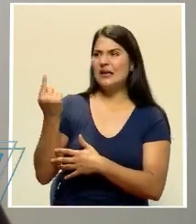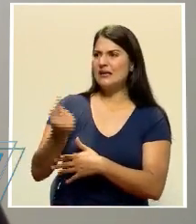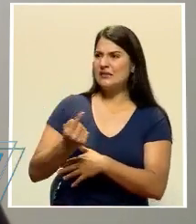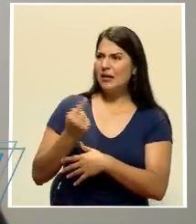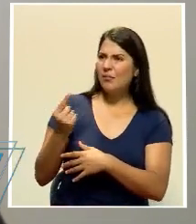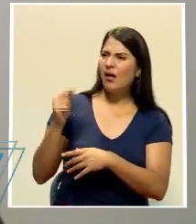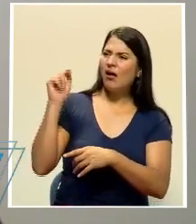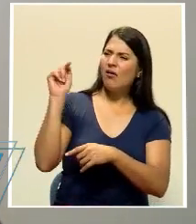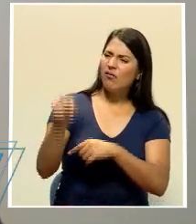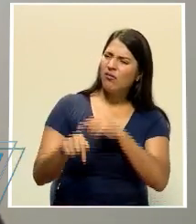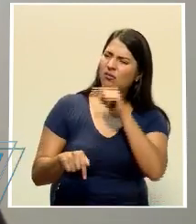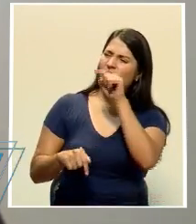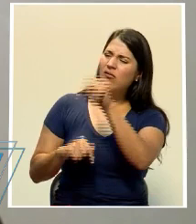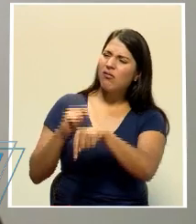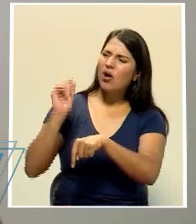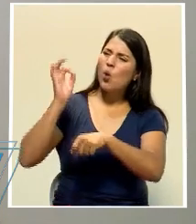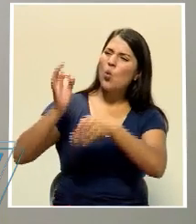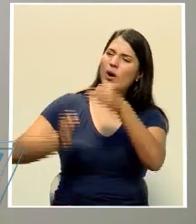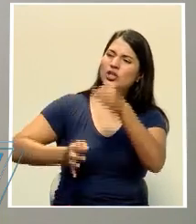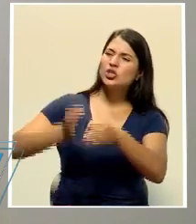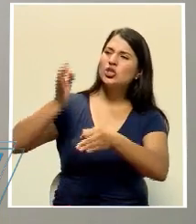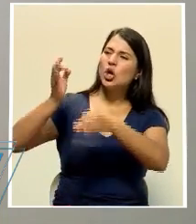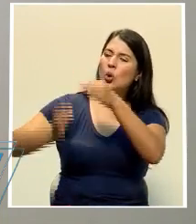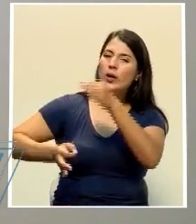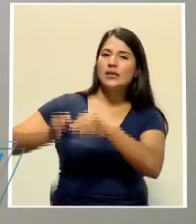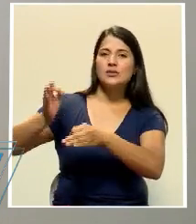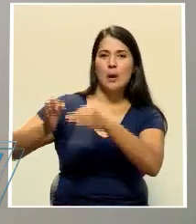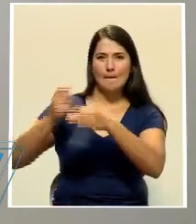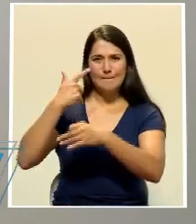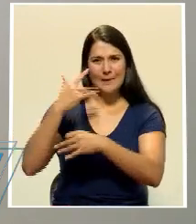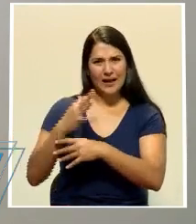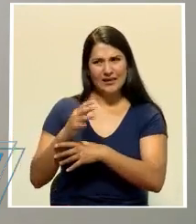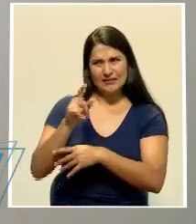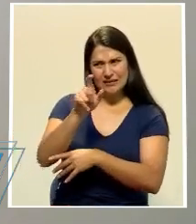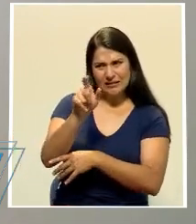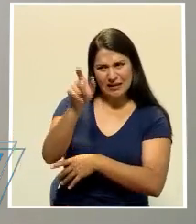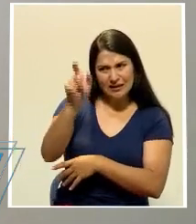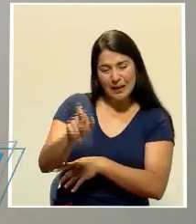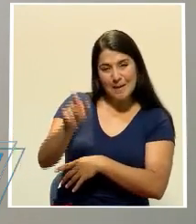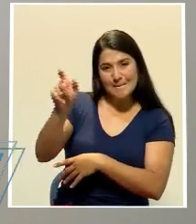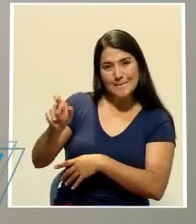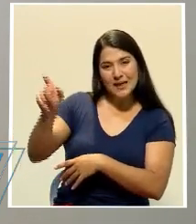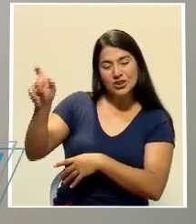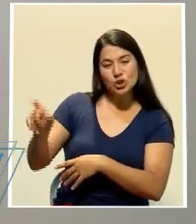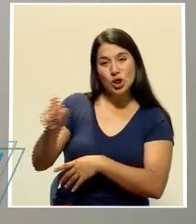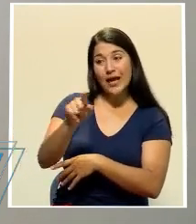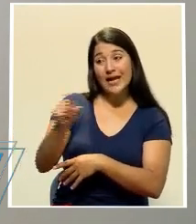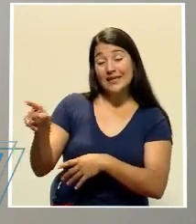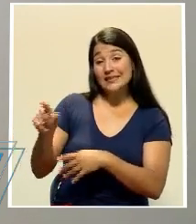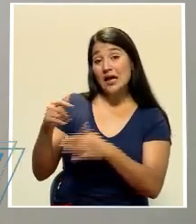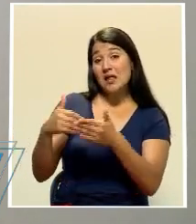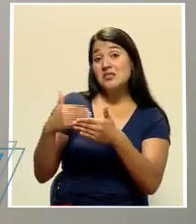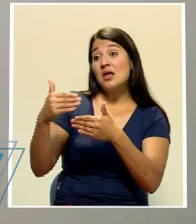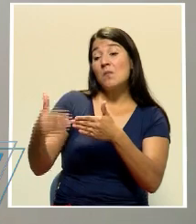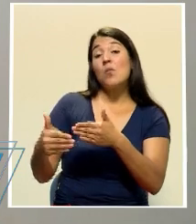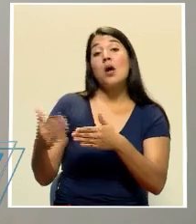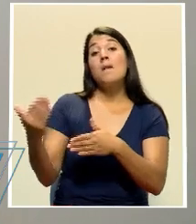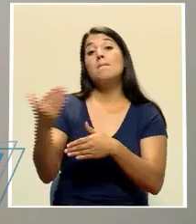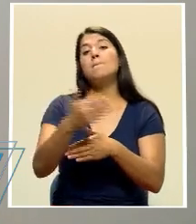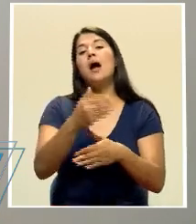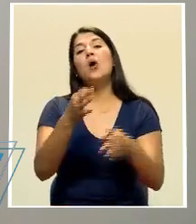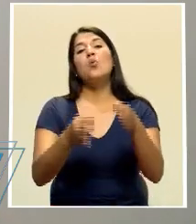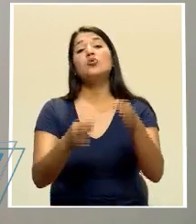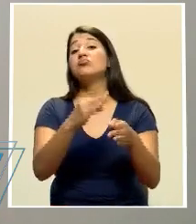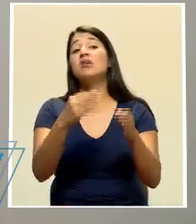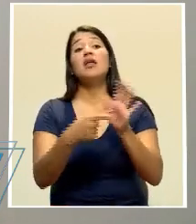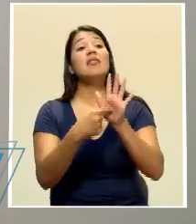permanente sala de juicio donde estamos linchando a personas que posteriormente van a un juicio y